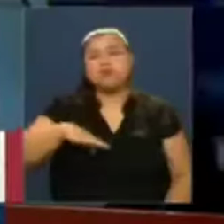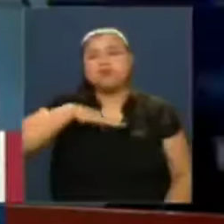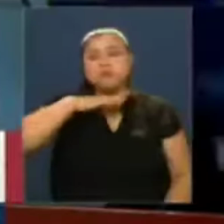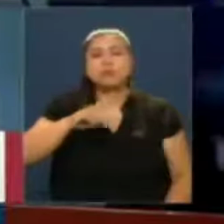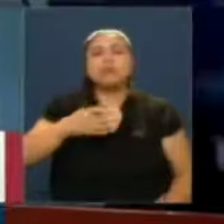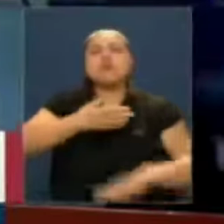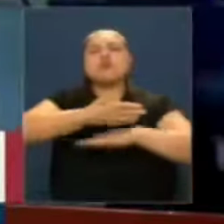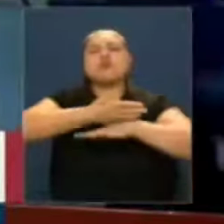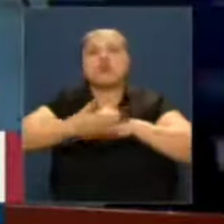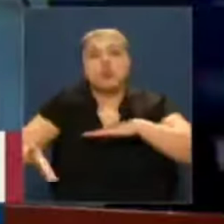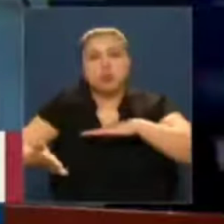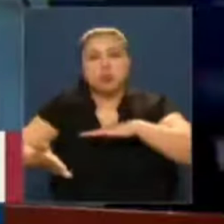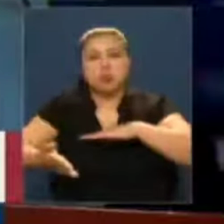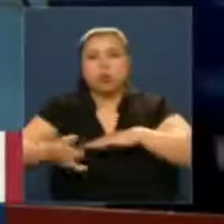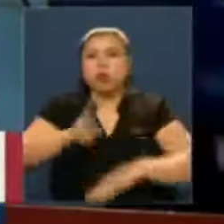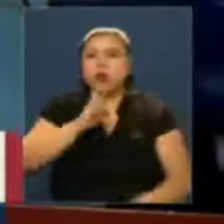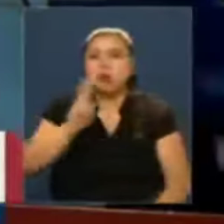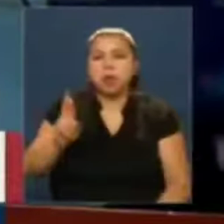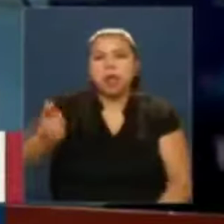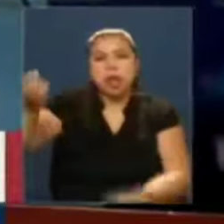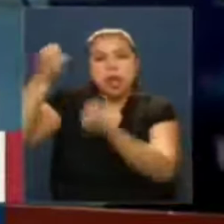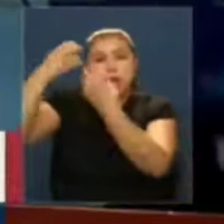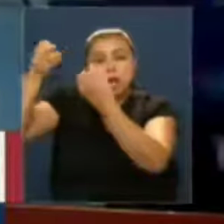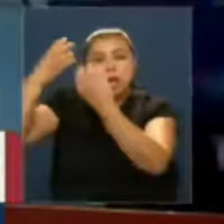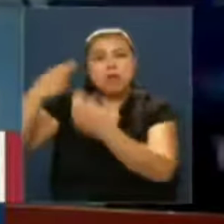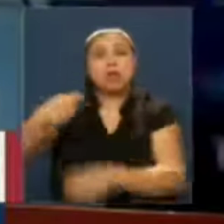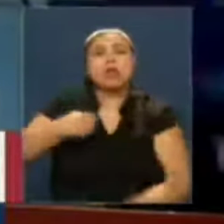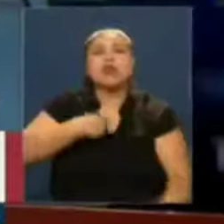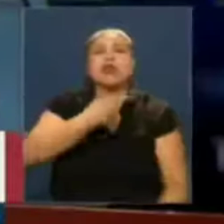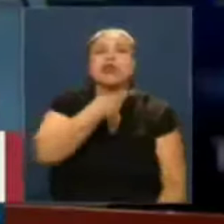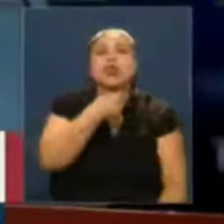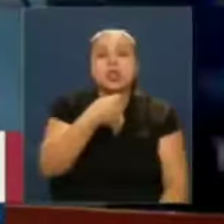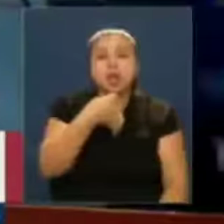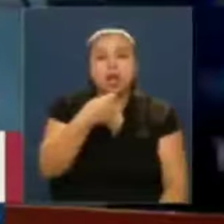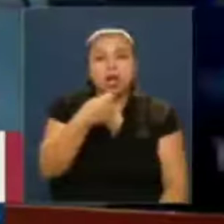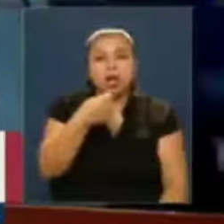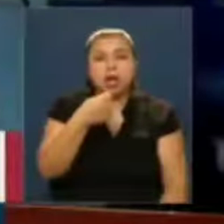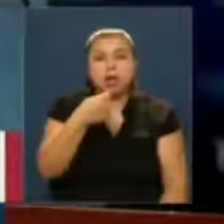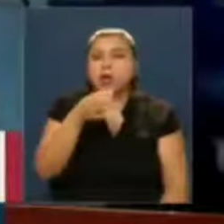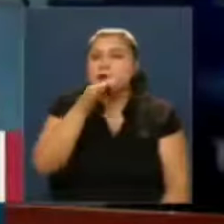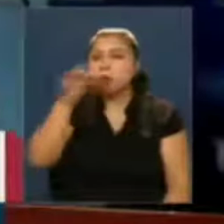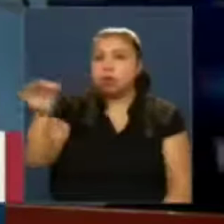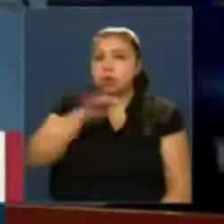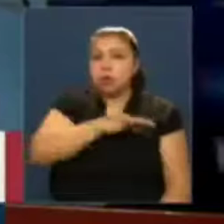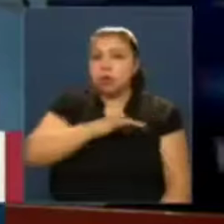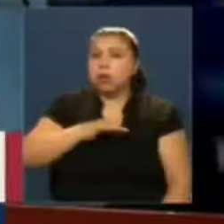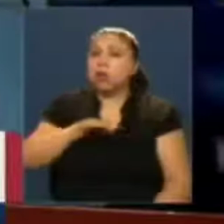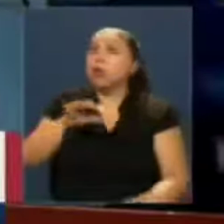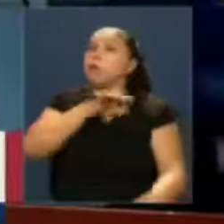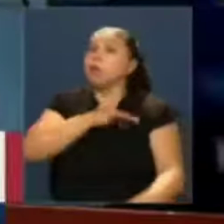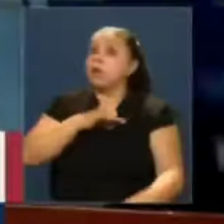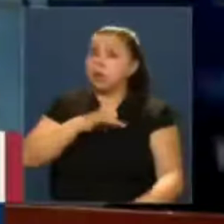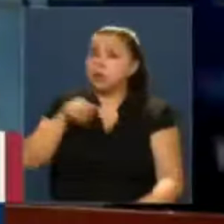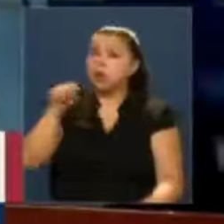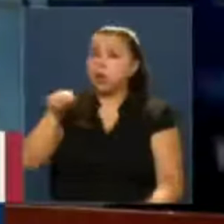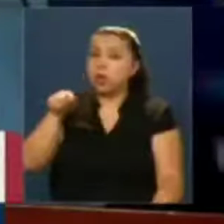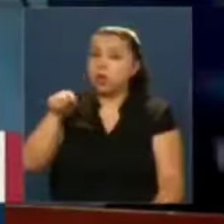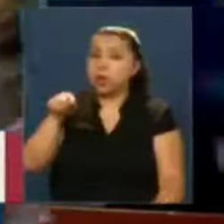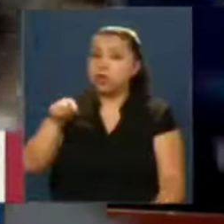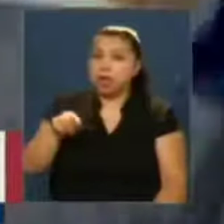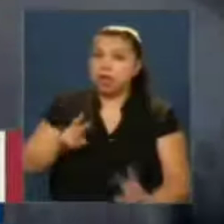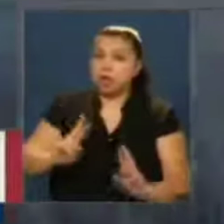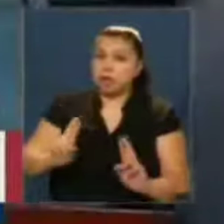tardías. Esa es la enseñanza que yo quiero decirle al ministro. Ministro, esta